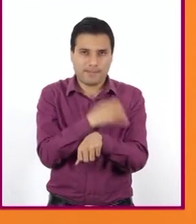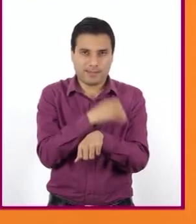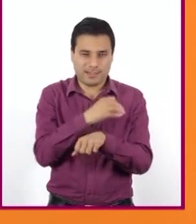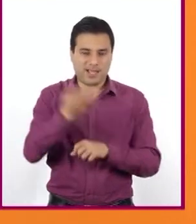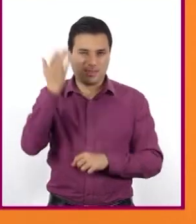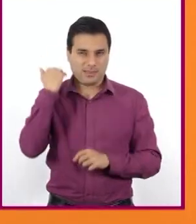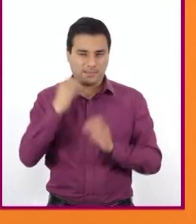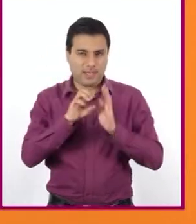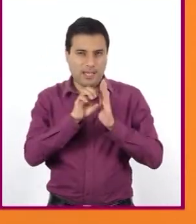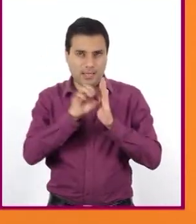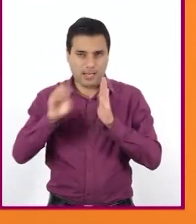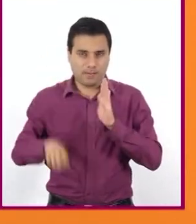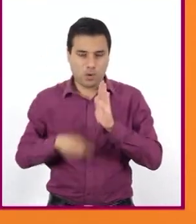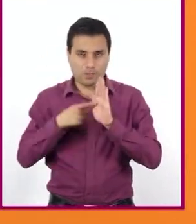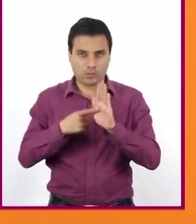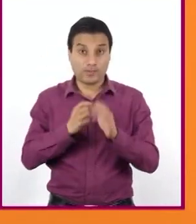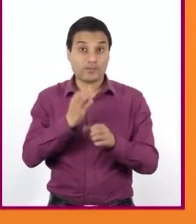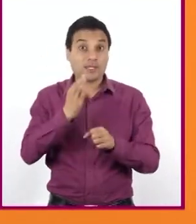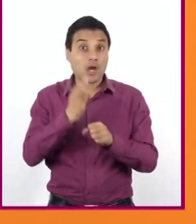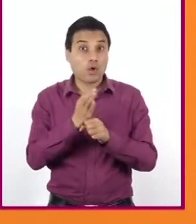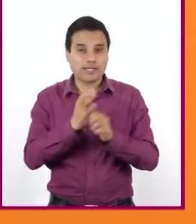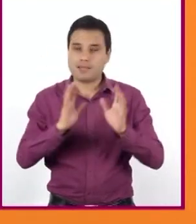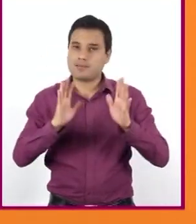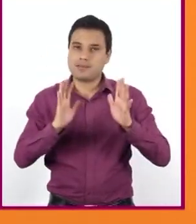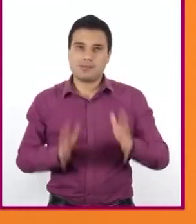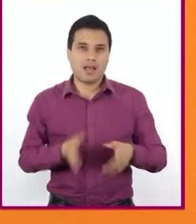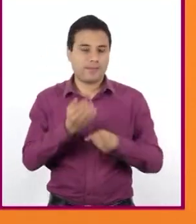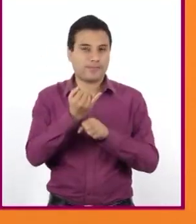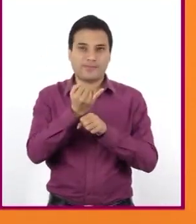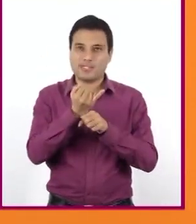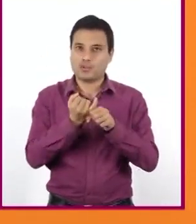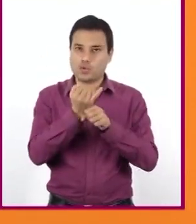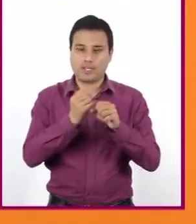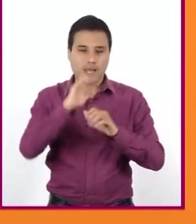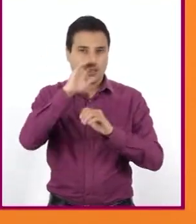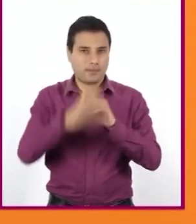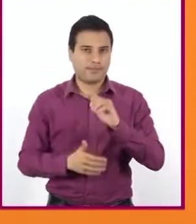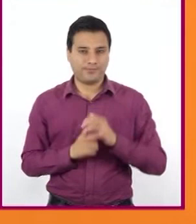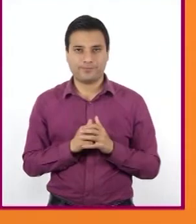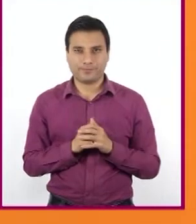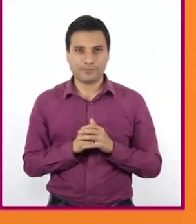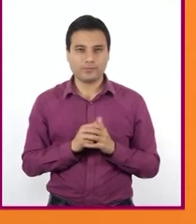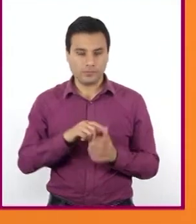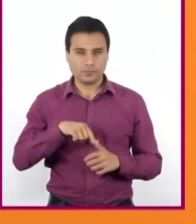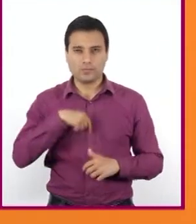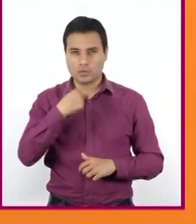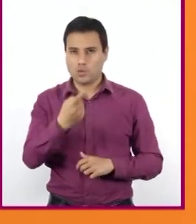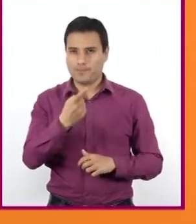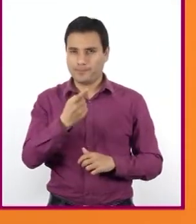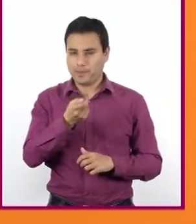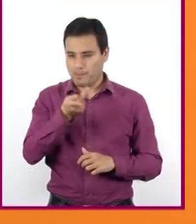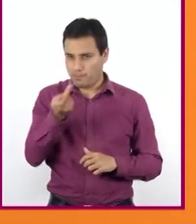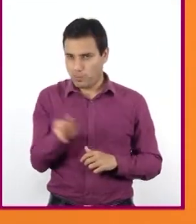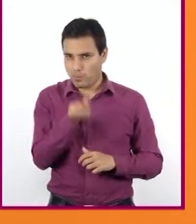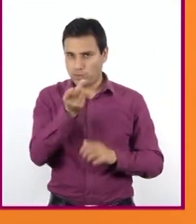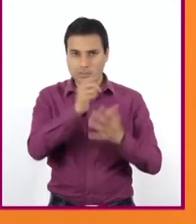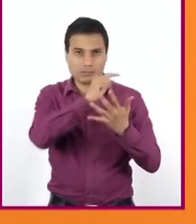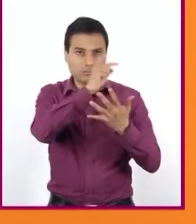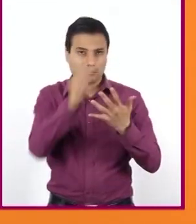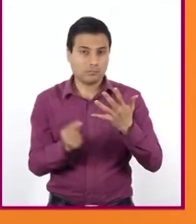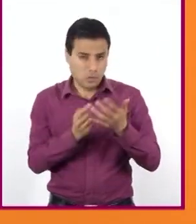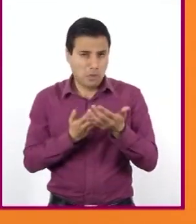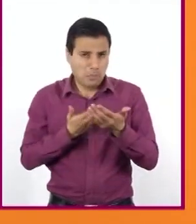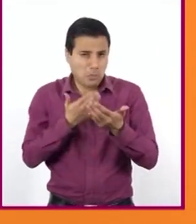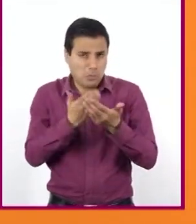hoy concluiremos con el proceso de la investigación histórica, por lo que les propongo las siguientes preguntas que les servirán